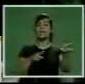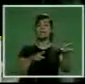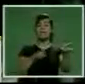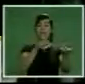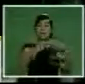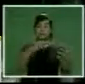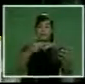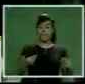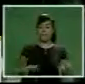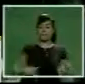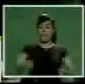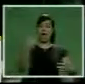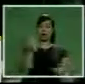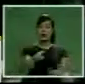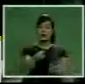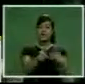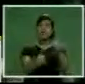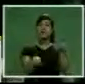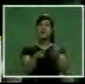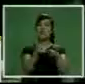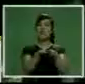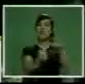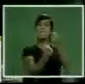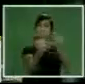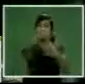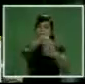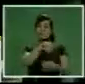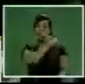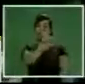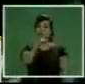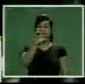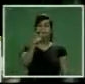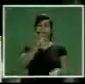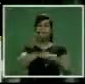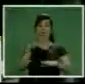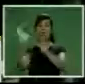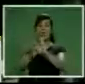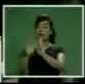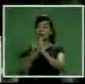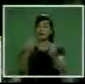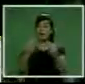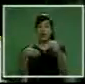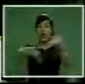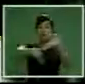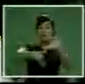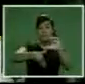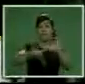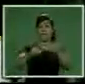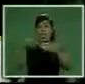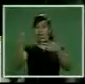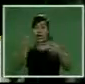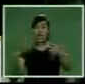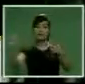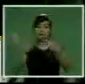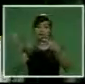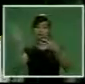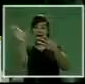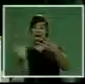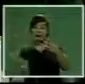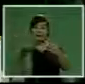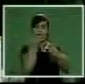de sus países, basado en el saqueo de África, en el saqueo de América y en el saqueo de Asia. Pero lo que